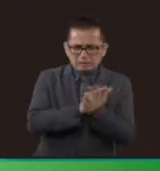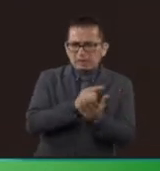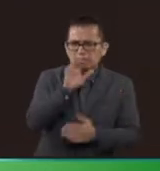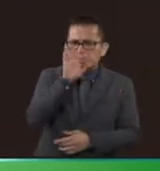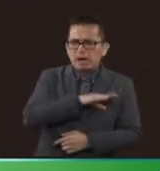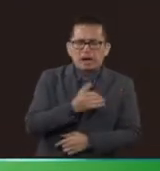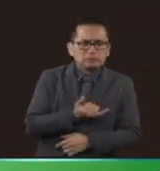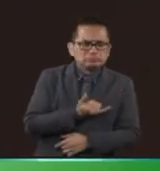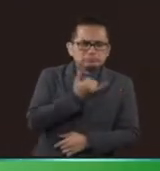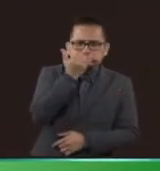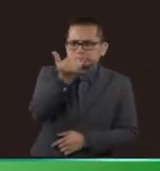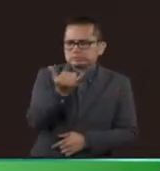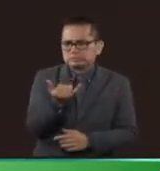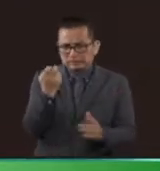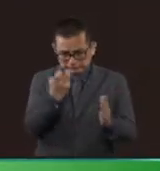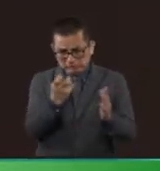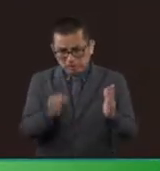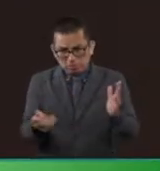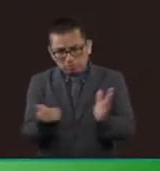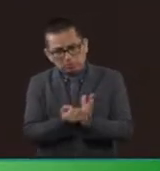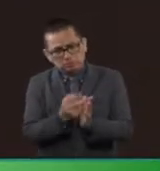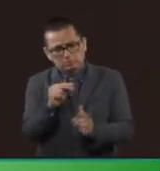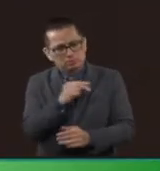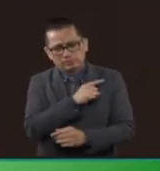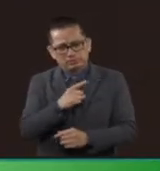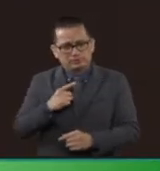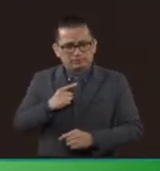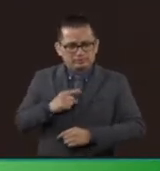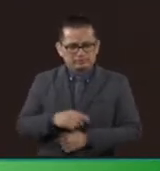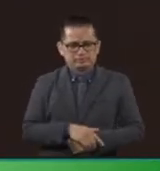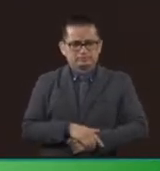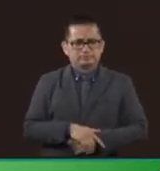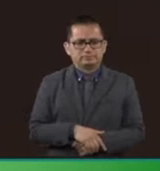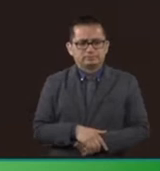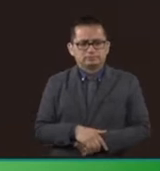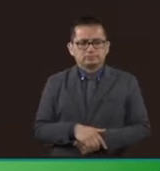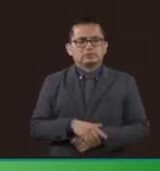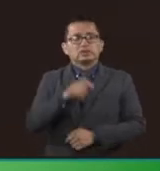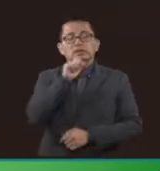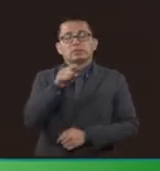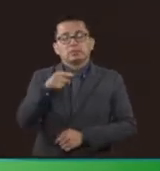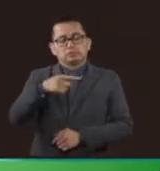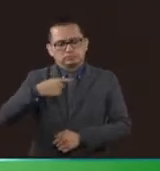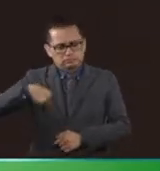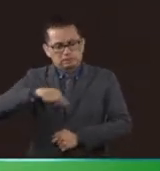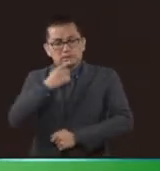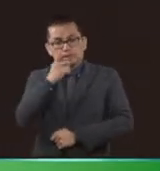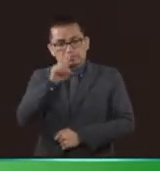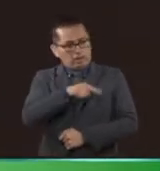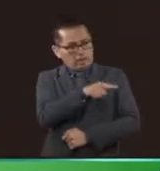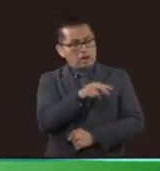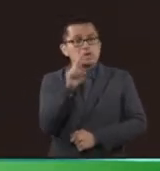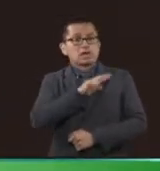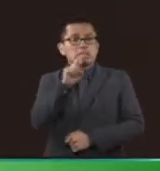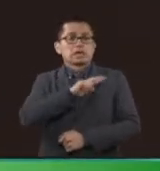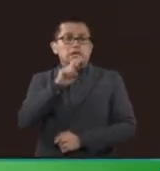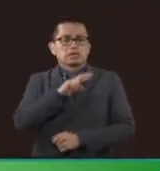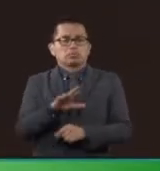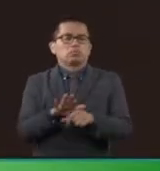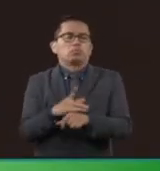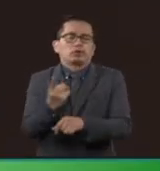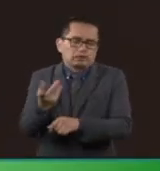equivocadas erróneas y contradictorias y se ha dicho aquí pues que hay much prisa desde luego hay un calendario derivado de la